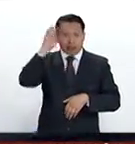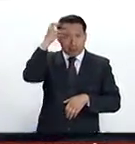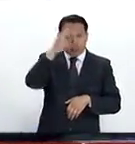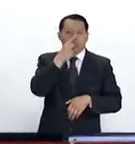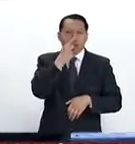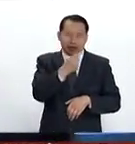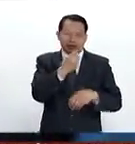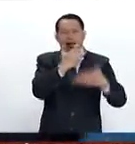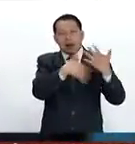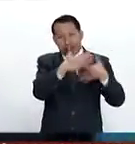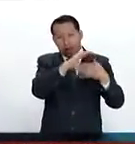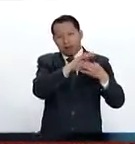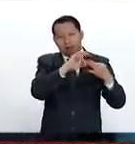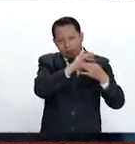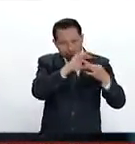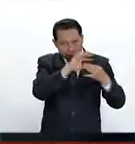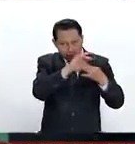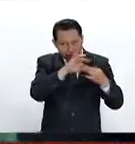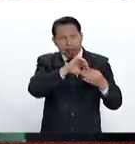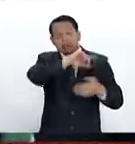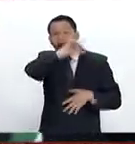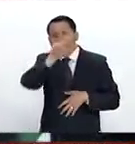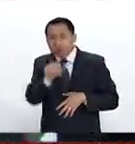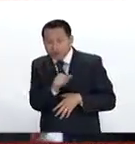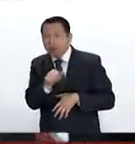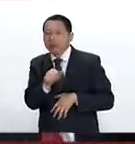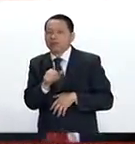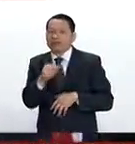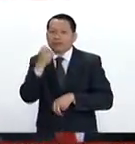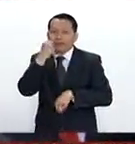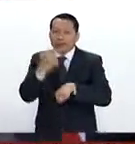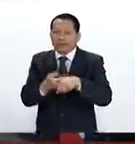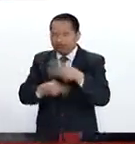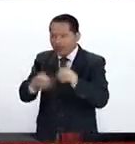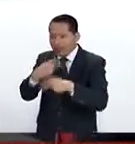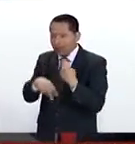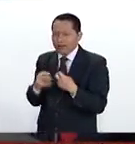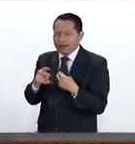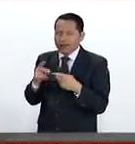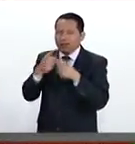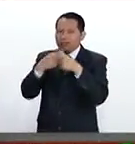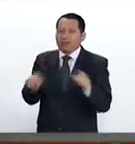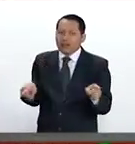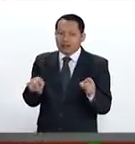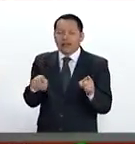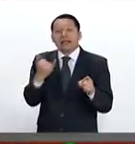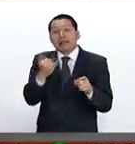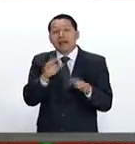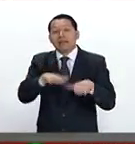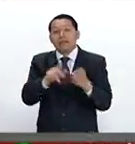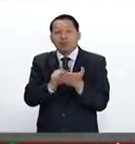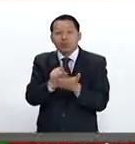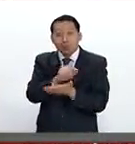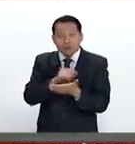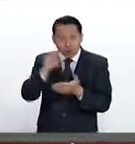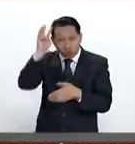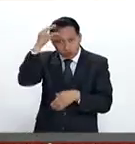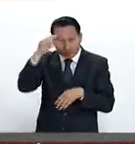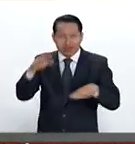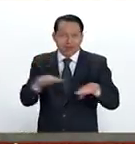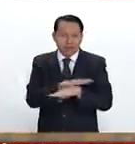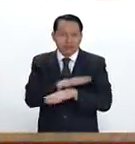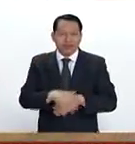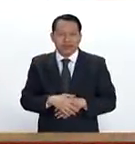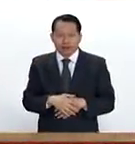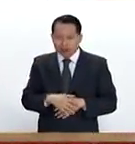quien sea, a intentar calmar las aguas, pero un tuit de Donald Trump cambia todo, ¿no? Pero fíjate que Pati hablaba con ella hace